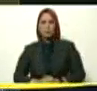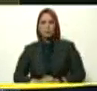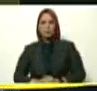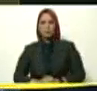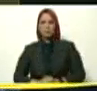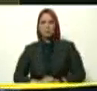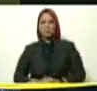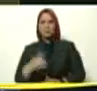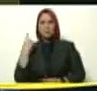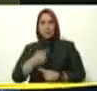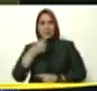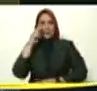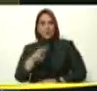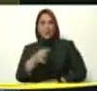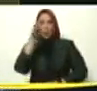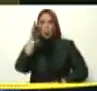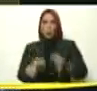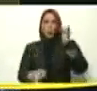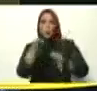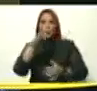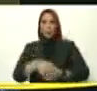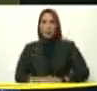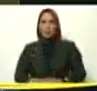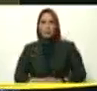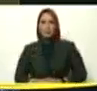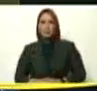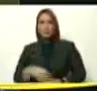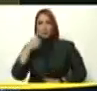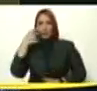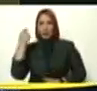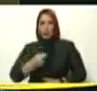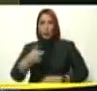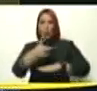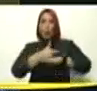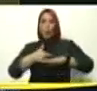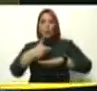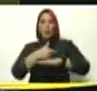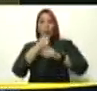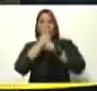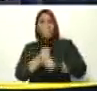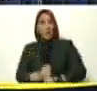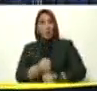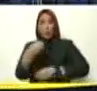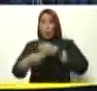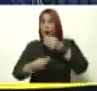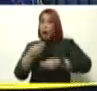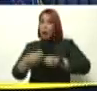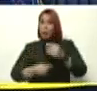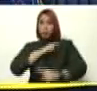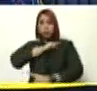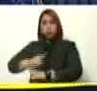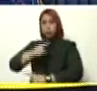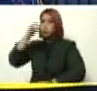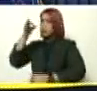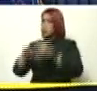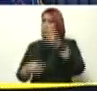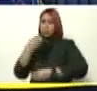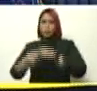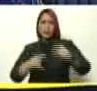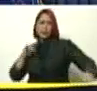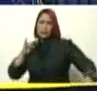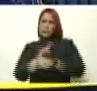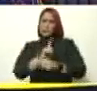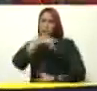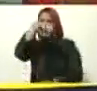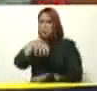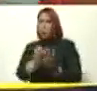Tiene que haber justicia, señor gobernador. Espero que se haga justicia con el daño que se le hizo al